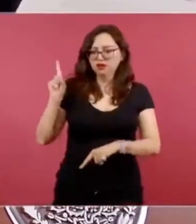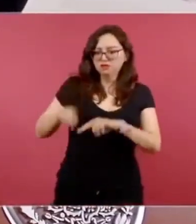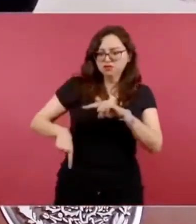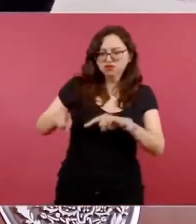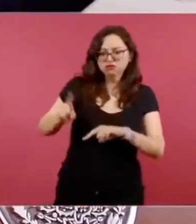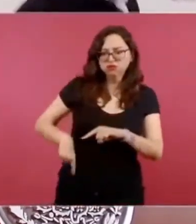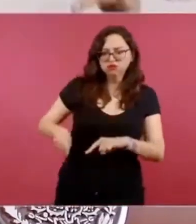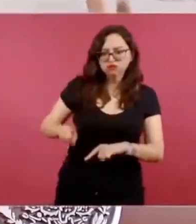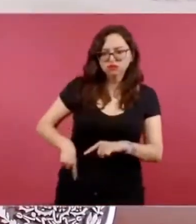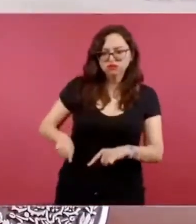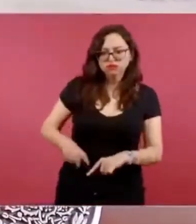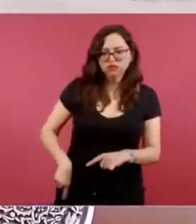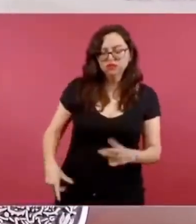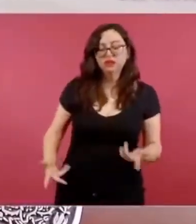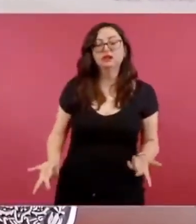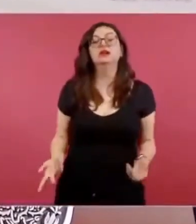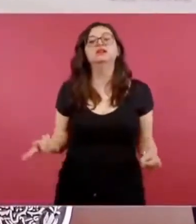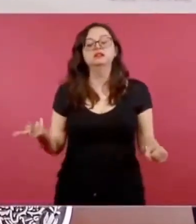todos los ministros